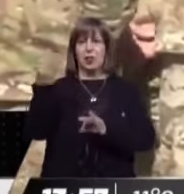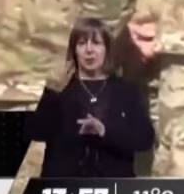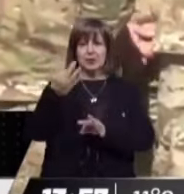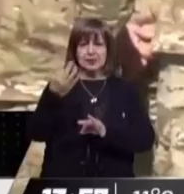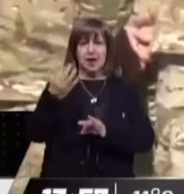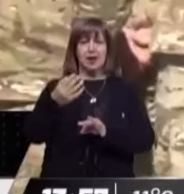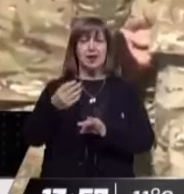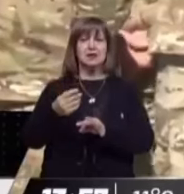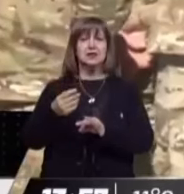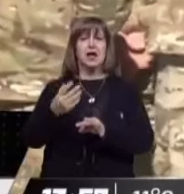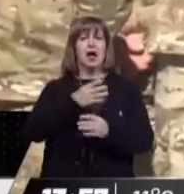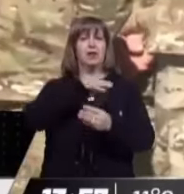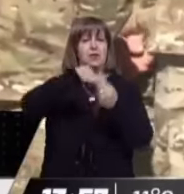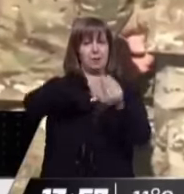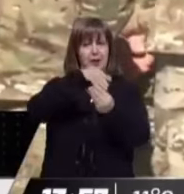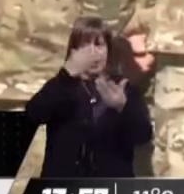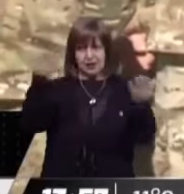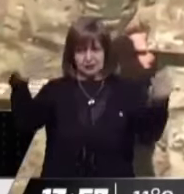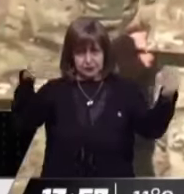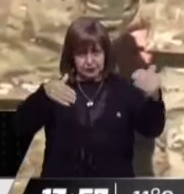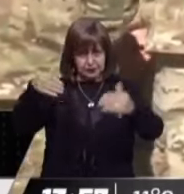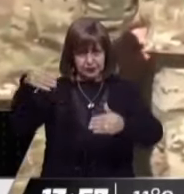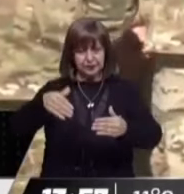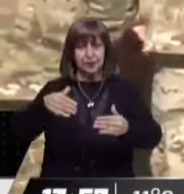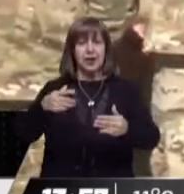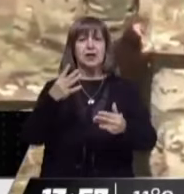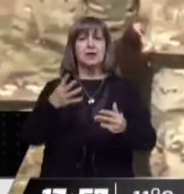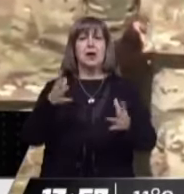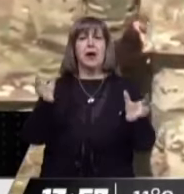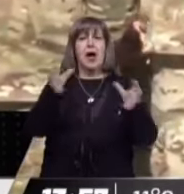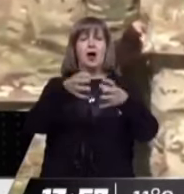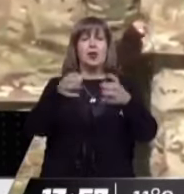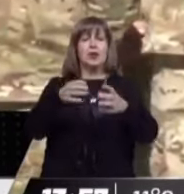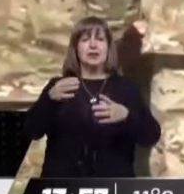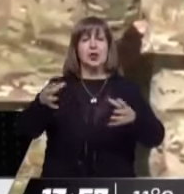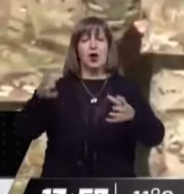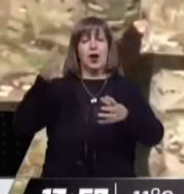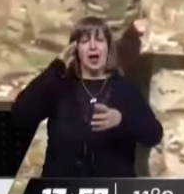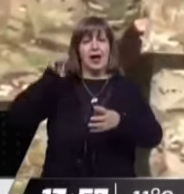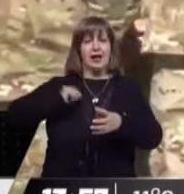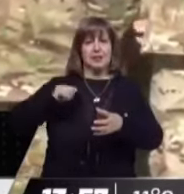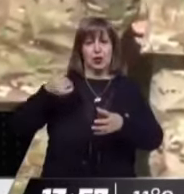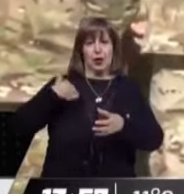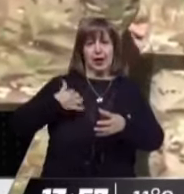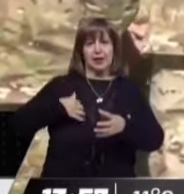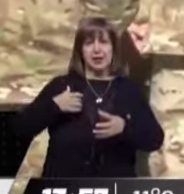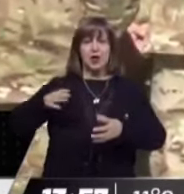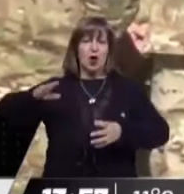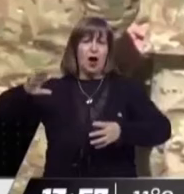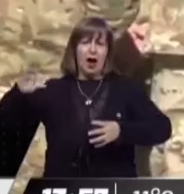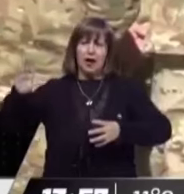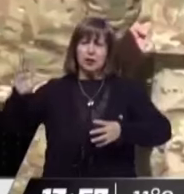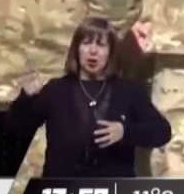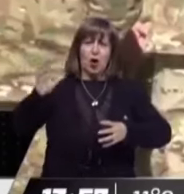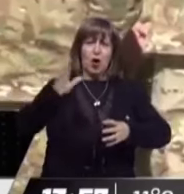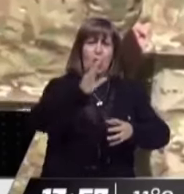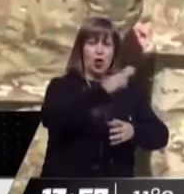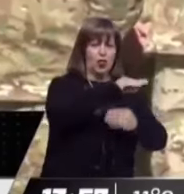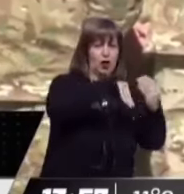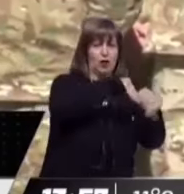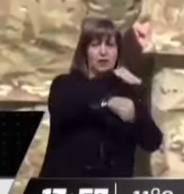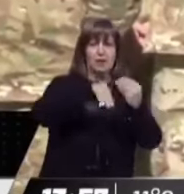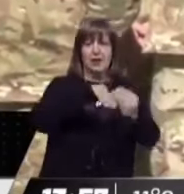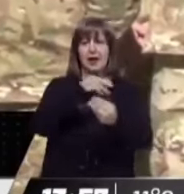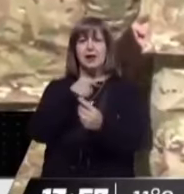especiales y las familias presentes, a la agrupación Ejército Argentino y a todos los familiares, a